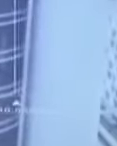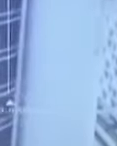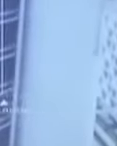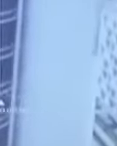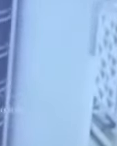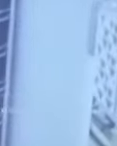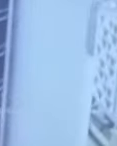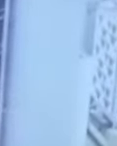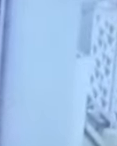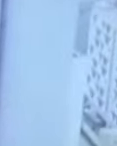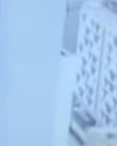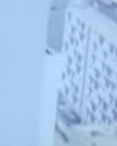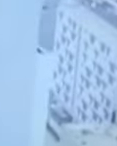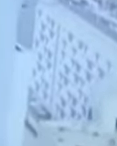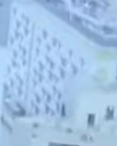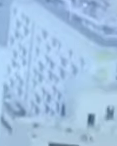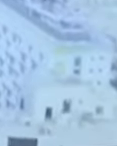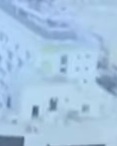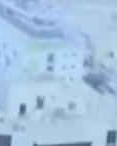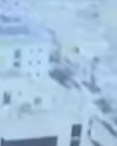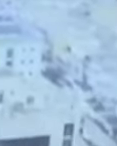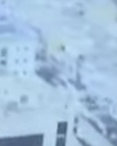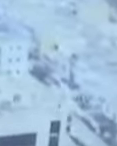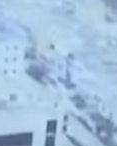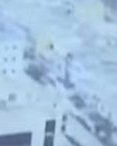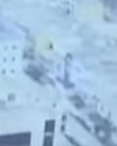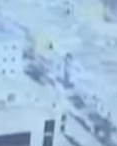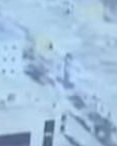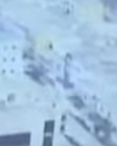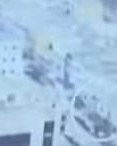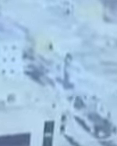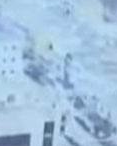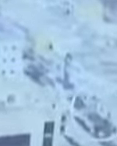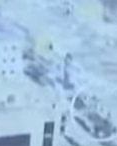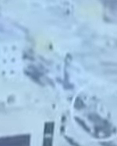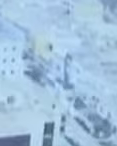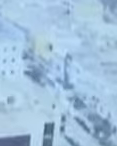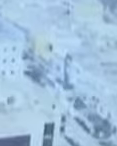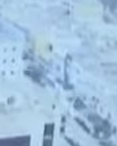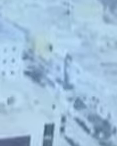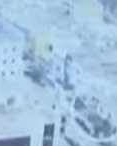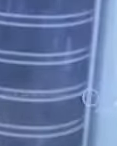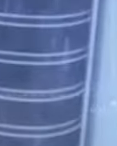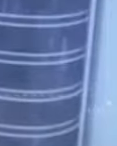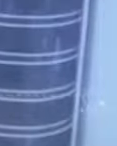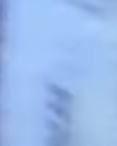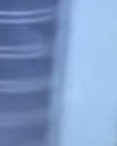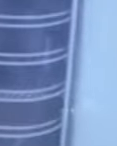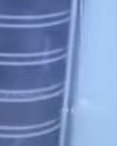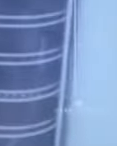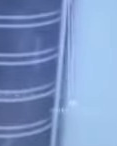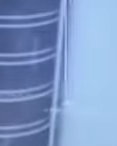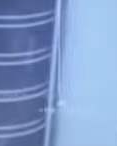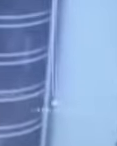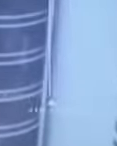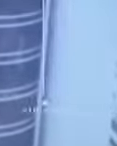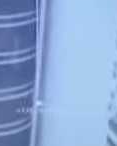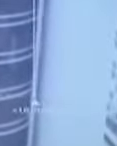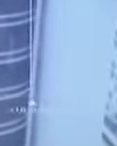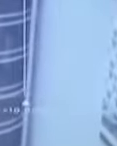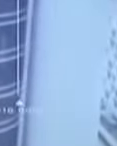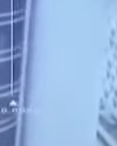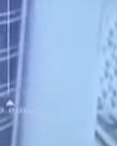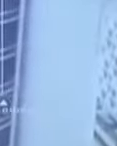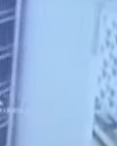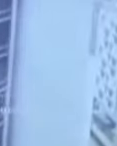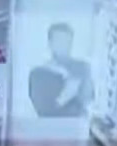creo de verdad que está fallando en algo central. Ella en el corto plazo requiere ganar, como dicen los